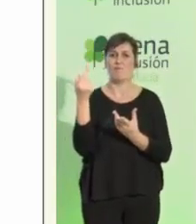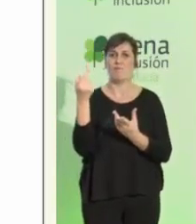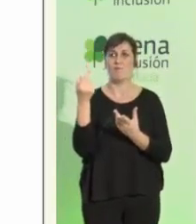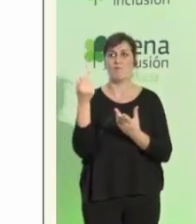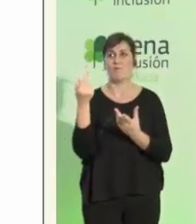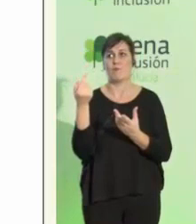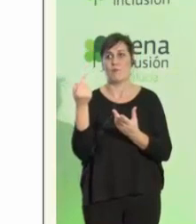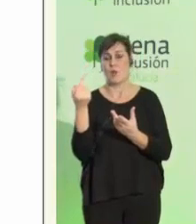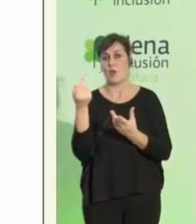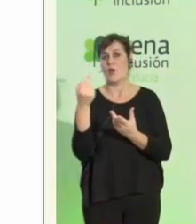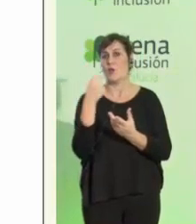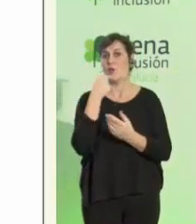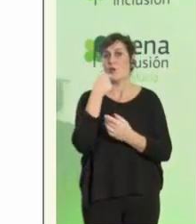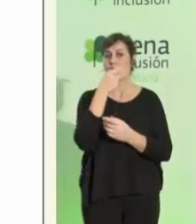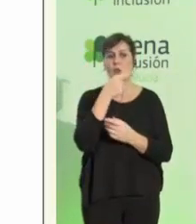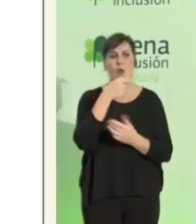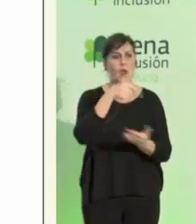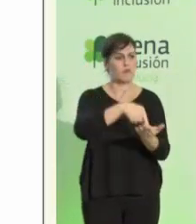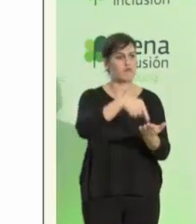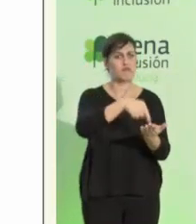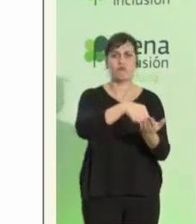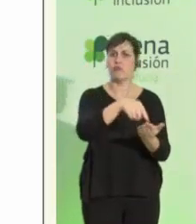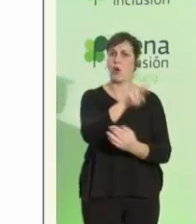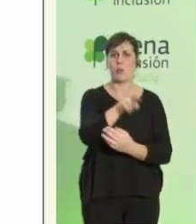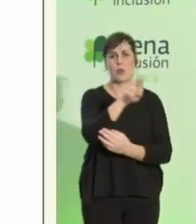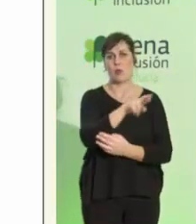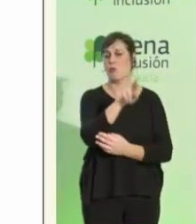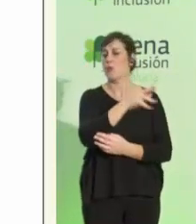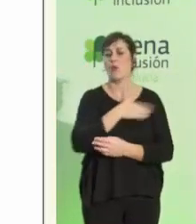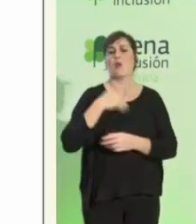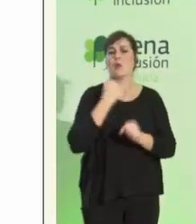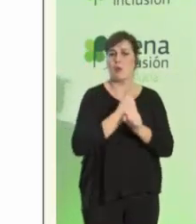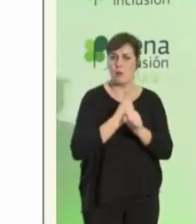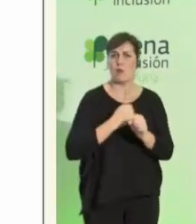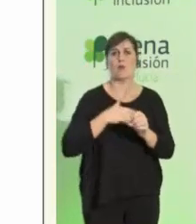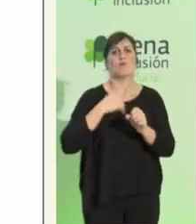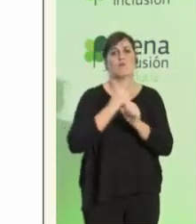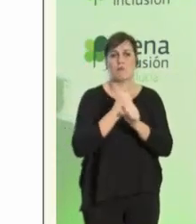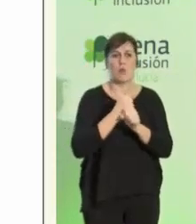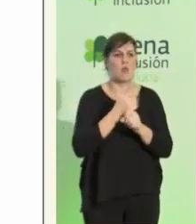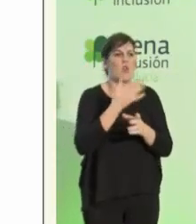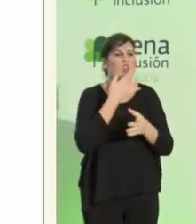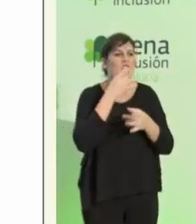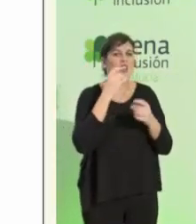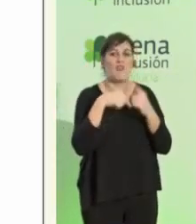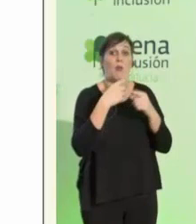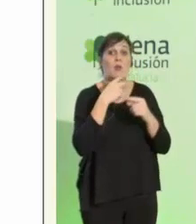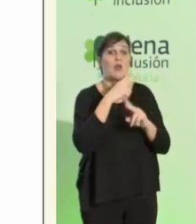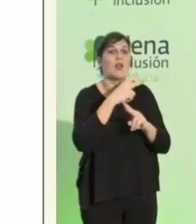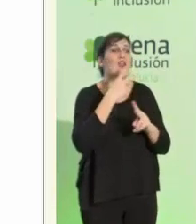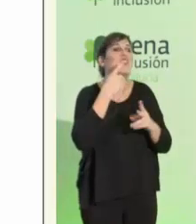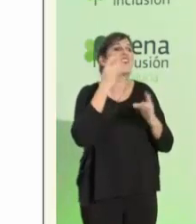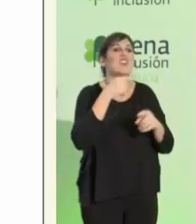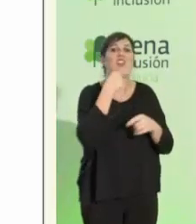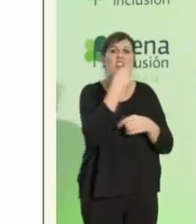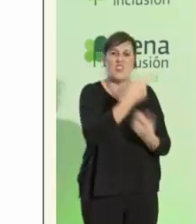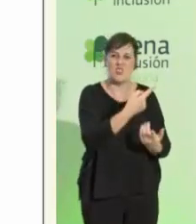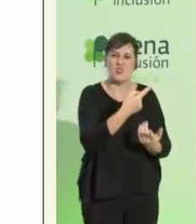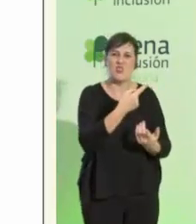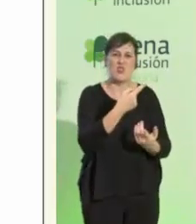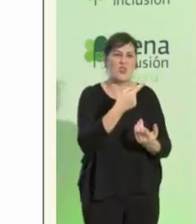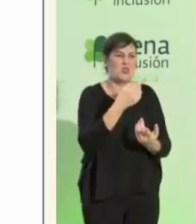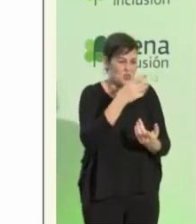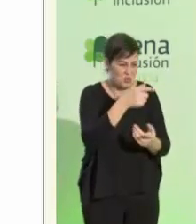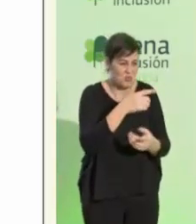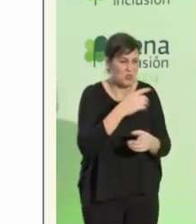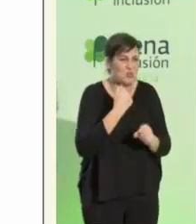Bueno, él dijo, insistió en que quería trabajar. Pero ¿quién es que te ha dicho que podías trabajar? Ah, fue Stephanie